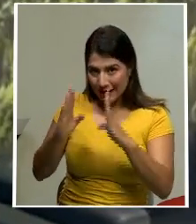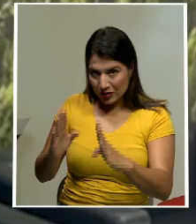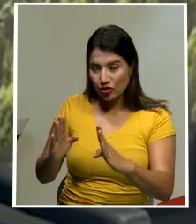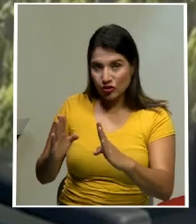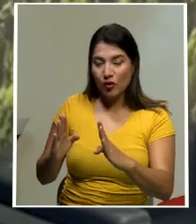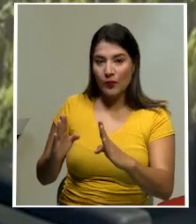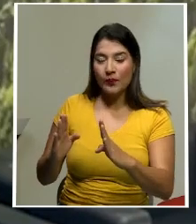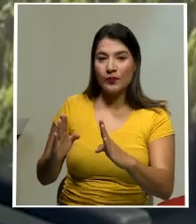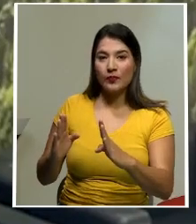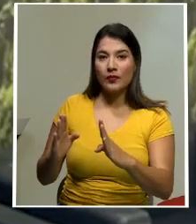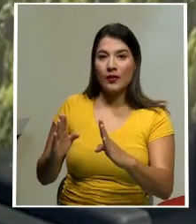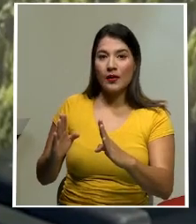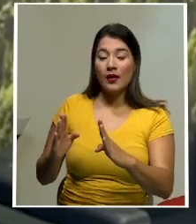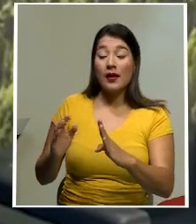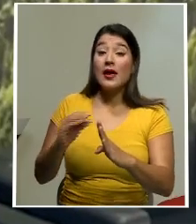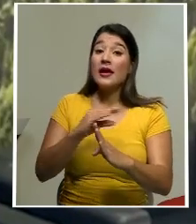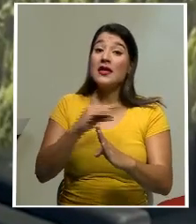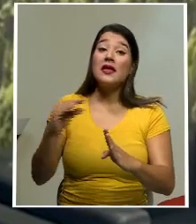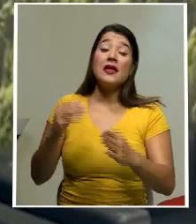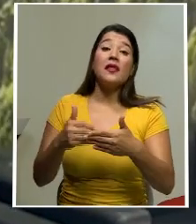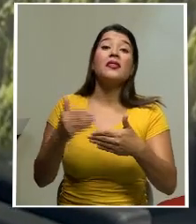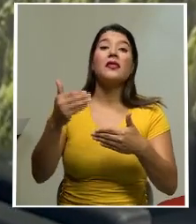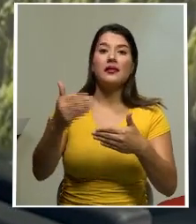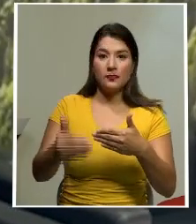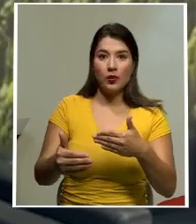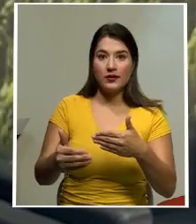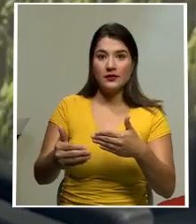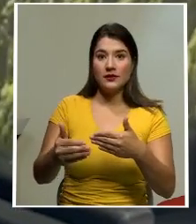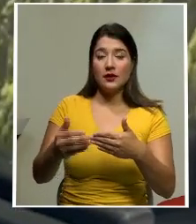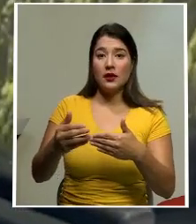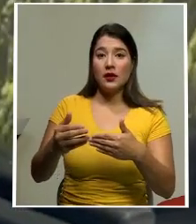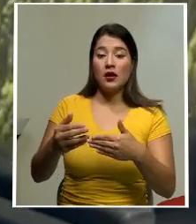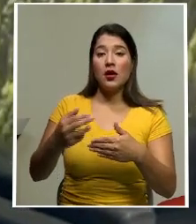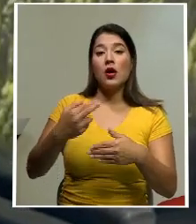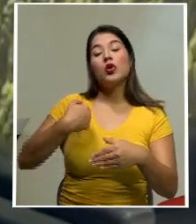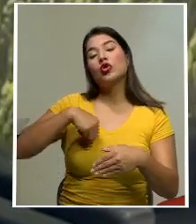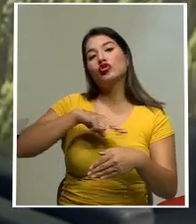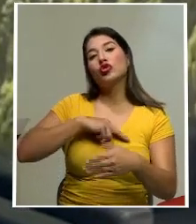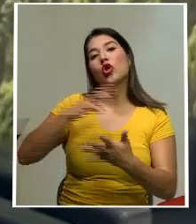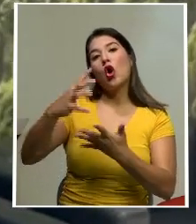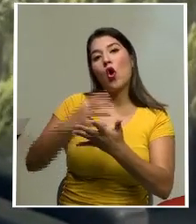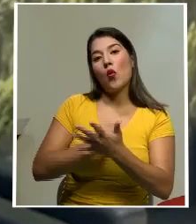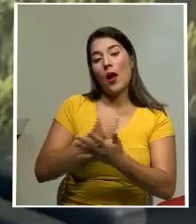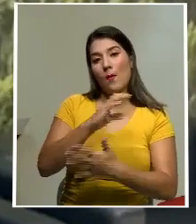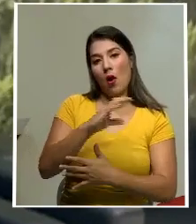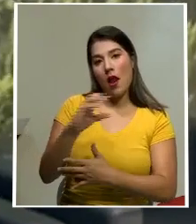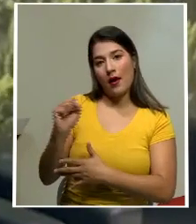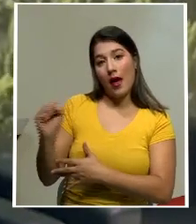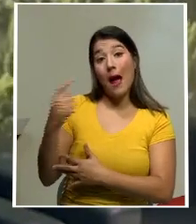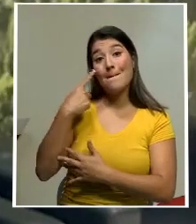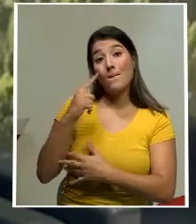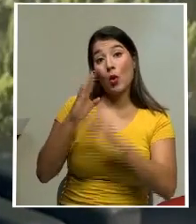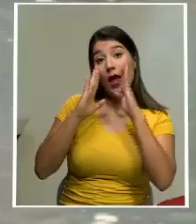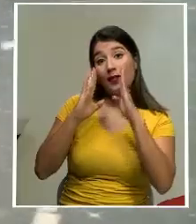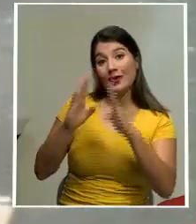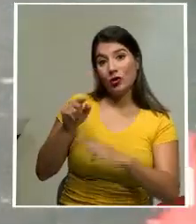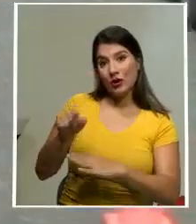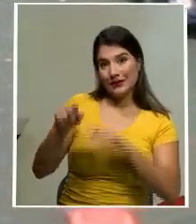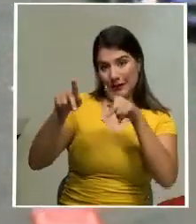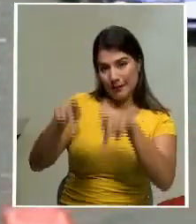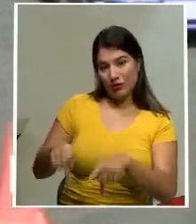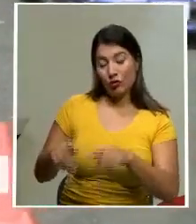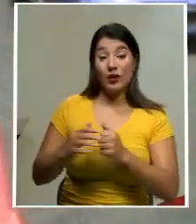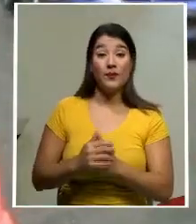de cobertura y luego estaríamos trasladando a la Caja el cobro de los servicios correspondientes. Con